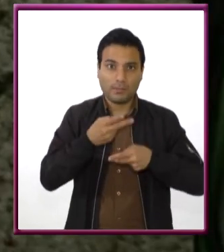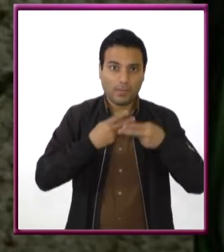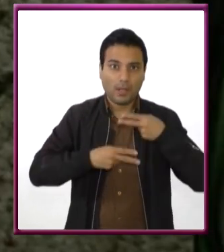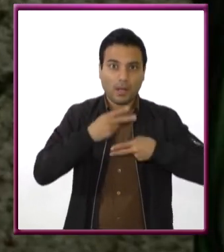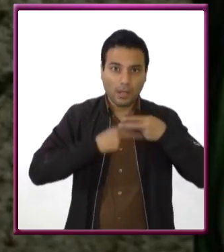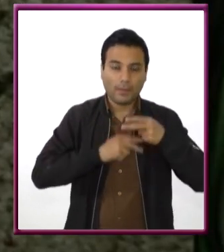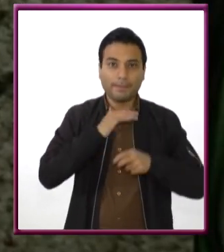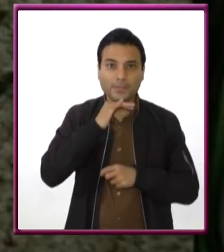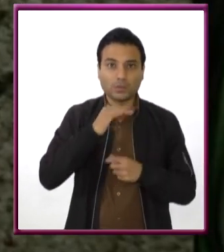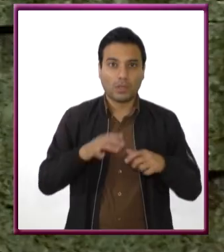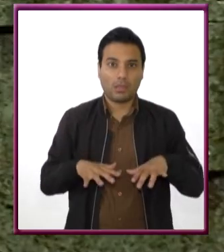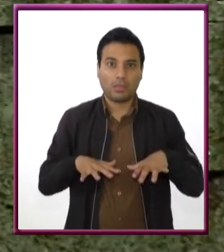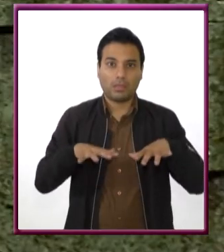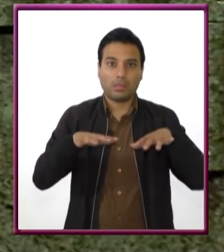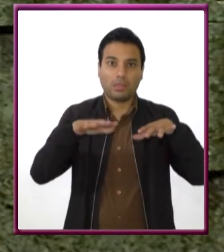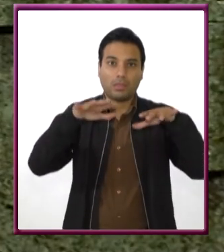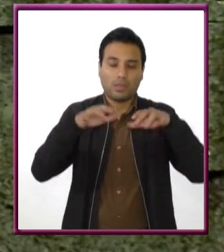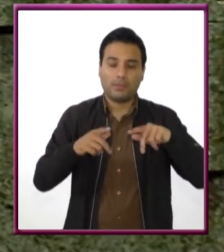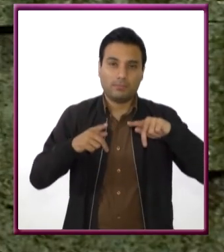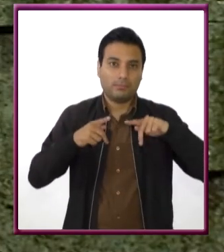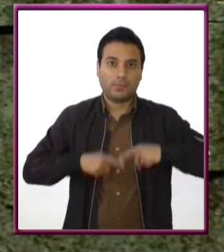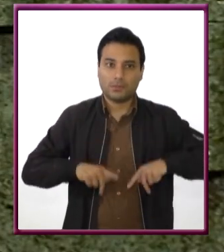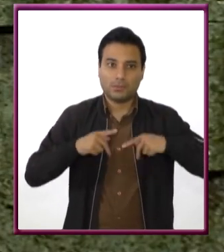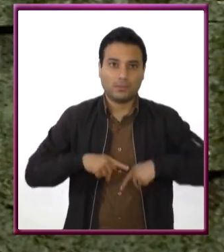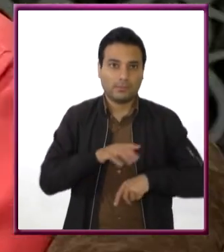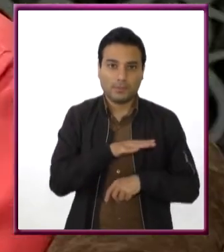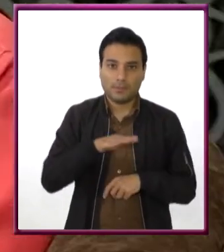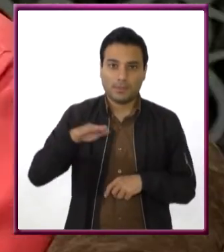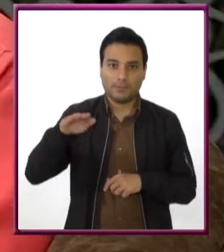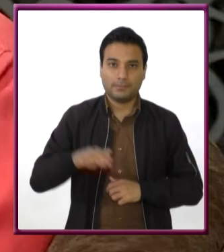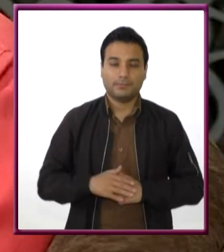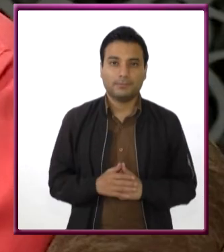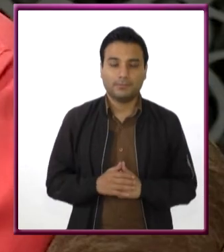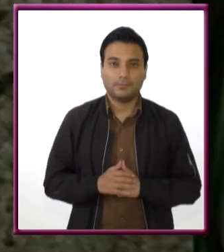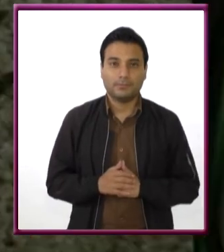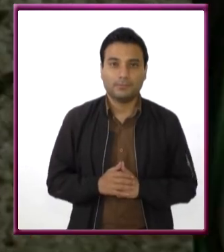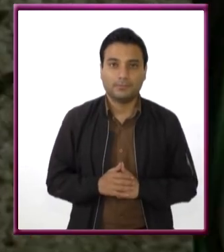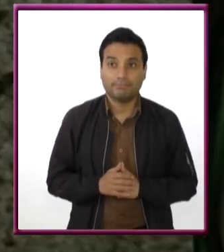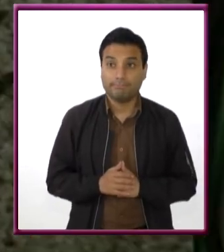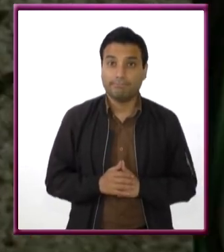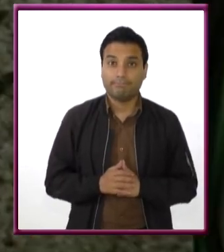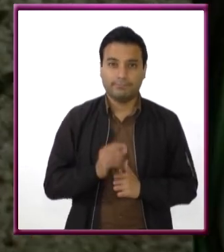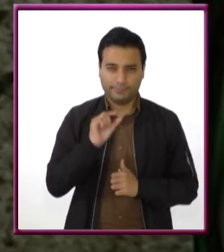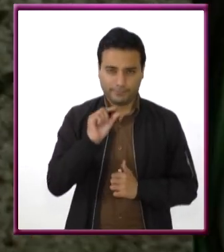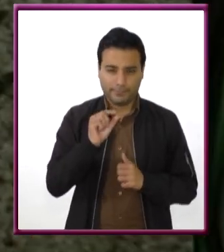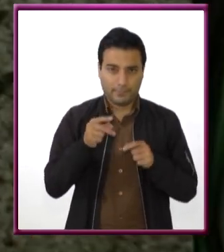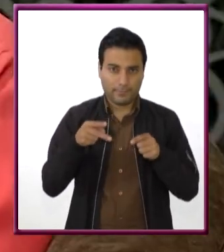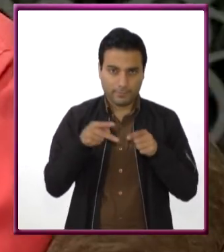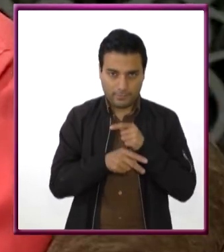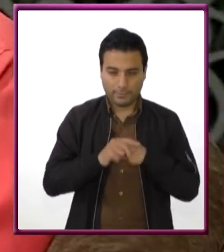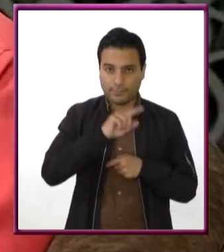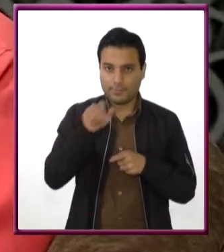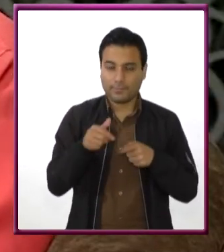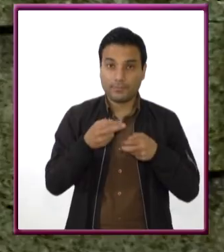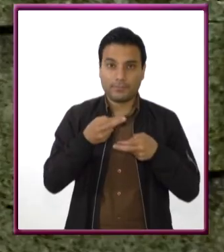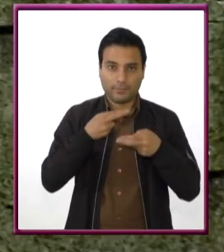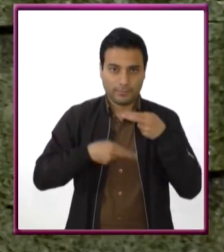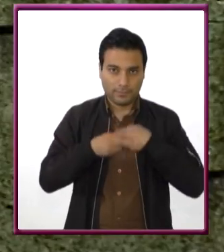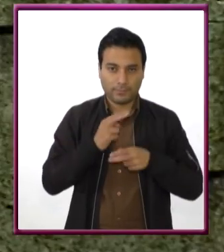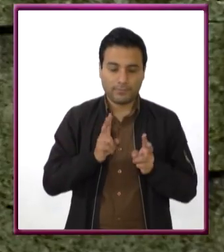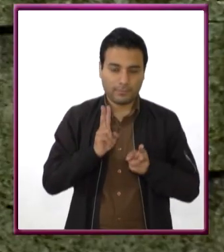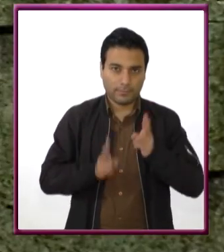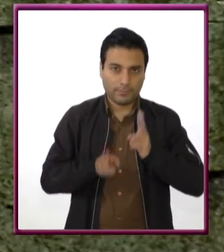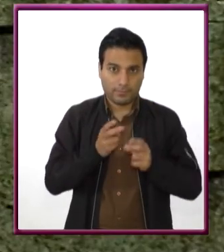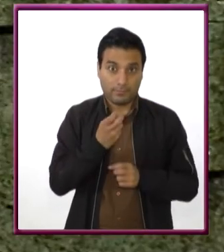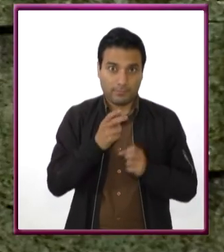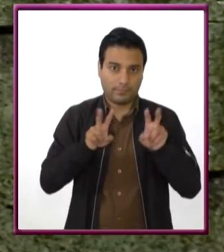a exterminar como raza humana. Doctora Cortinas, doctora Ponce Vélez, vamos a un corte, regresamos a hablar